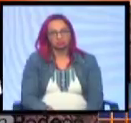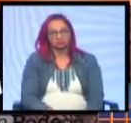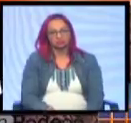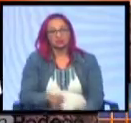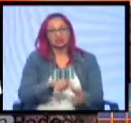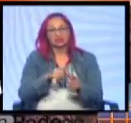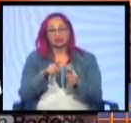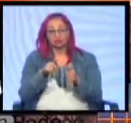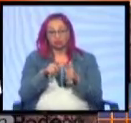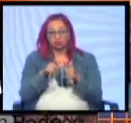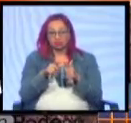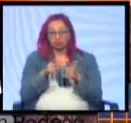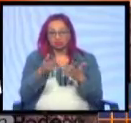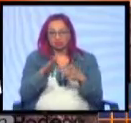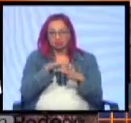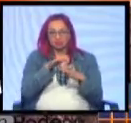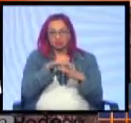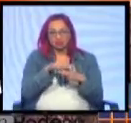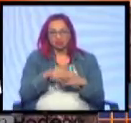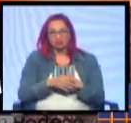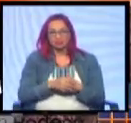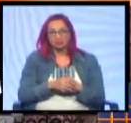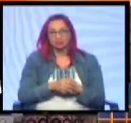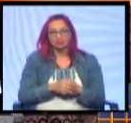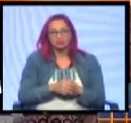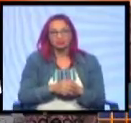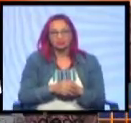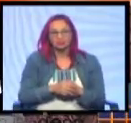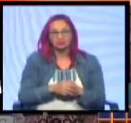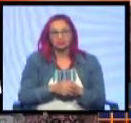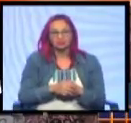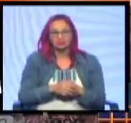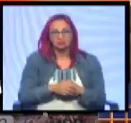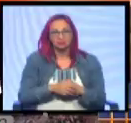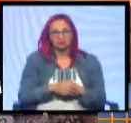Y una vez saqué cita con Don Percy,